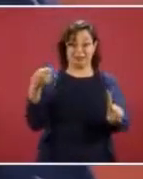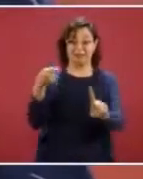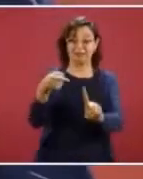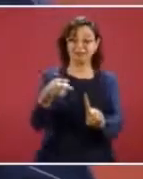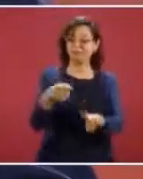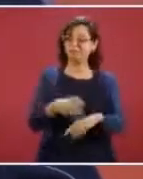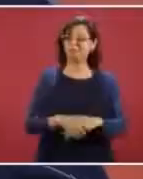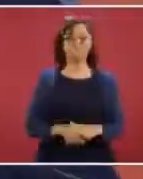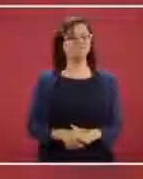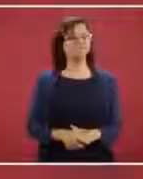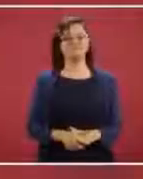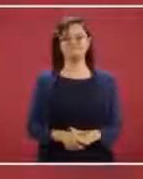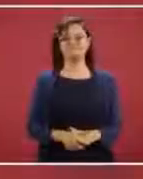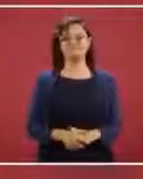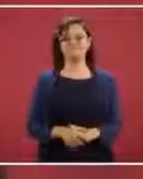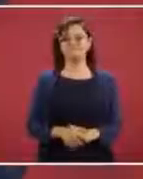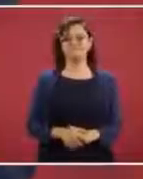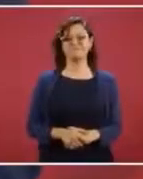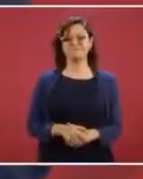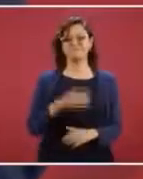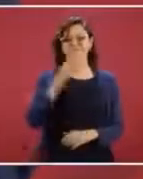para